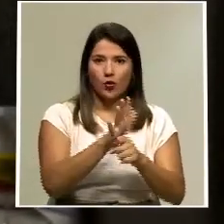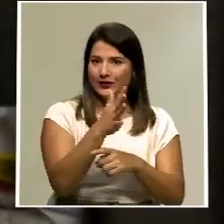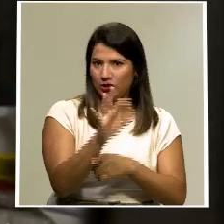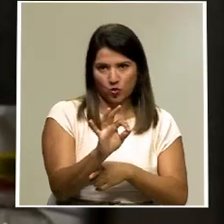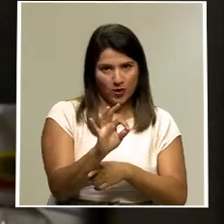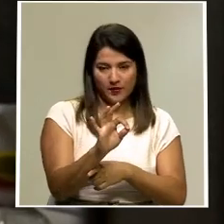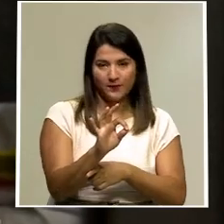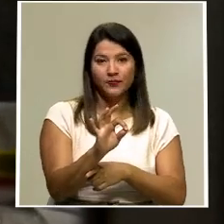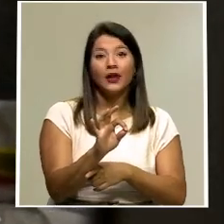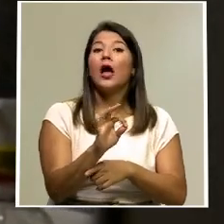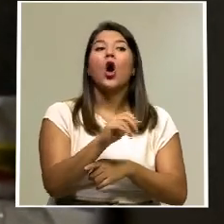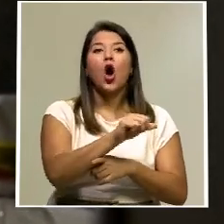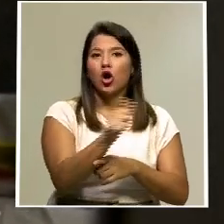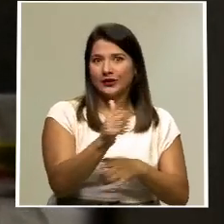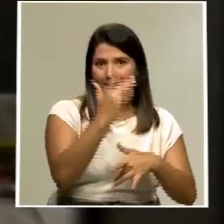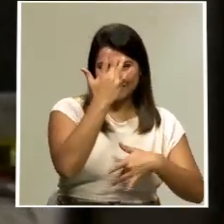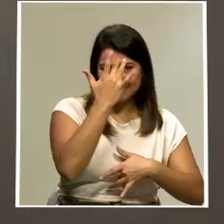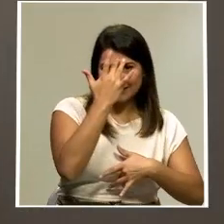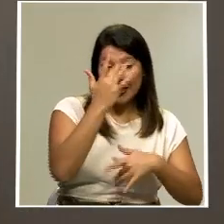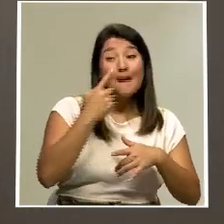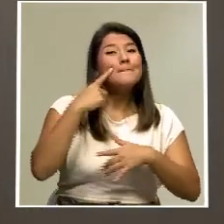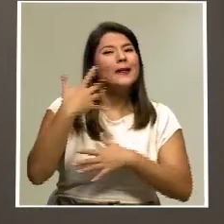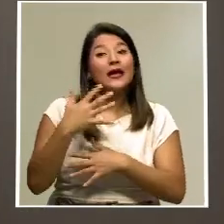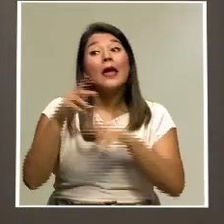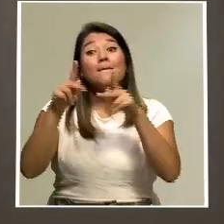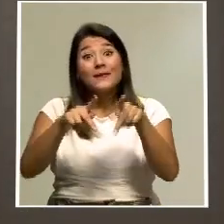lo que llevamos de la pandemia, se han atendido